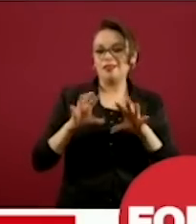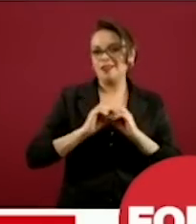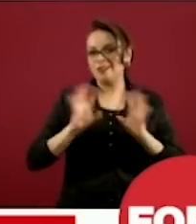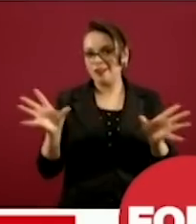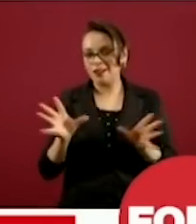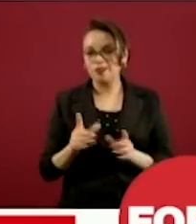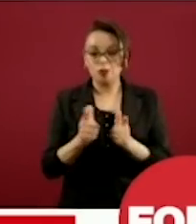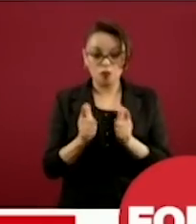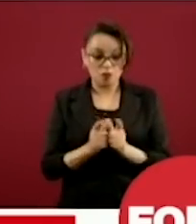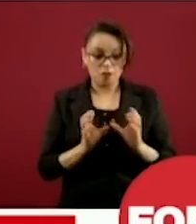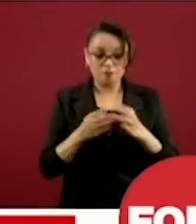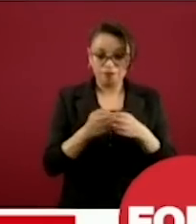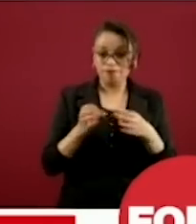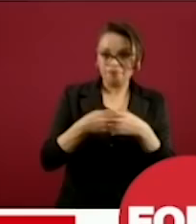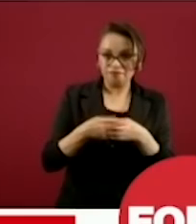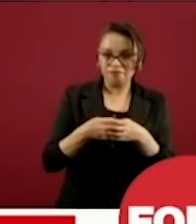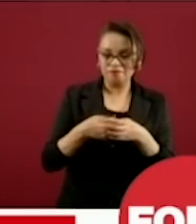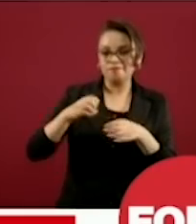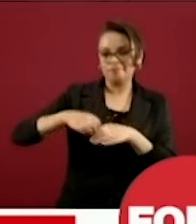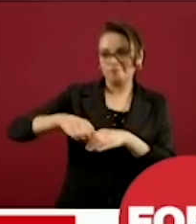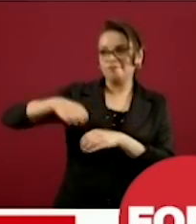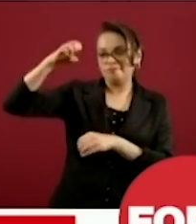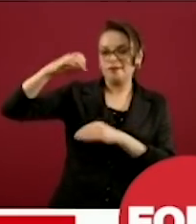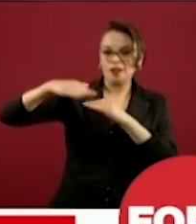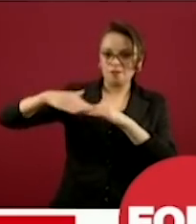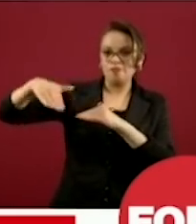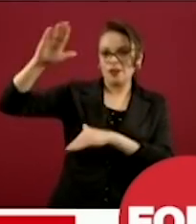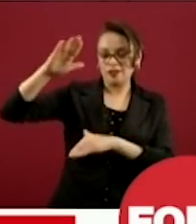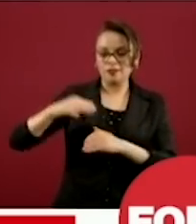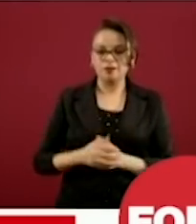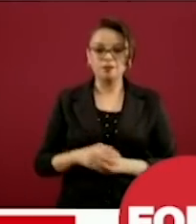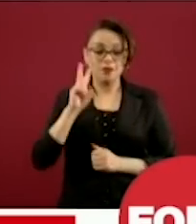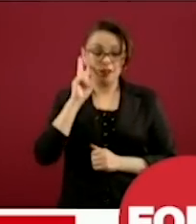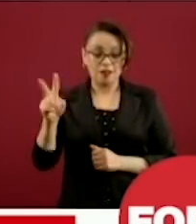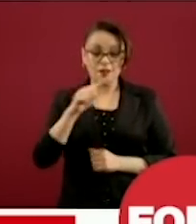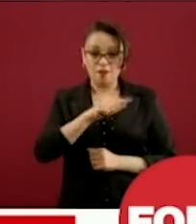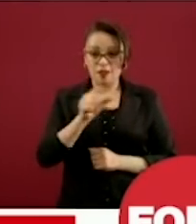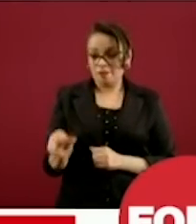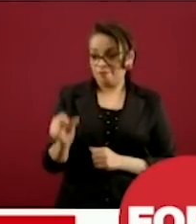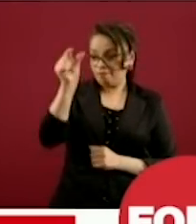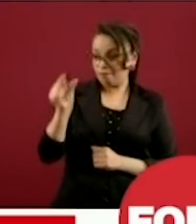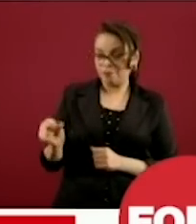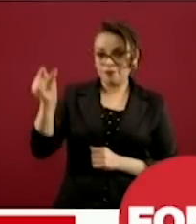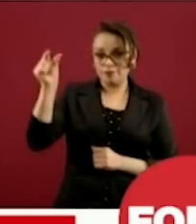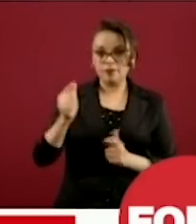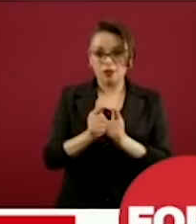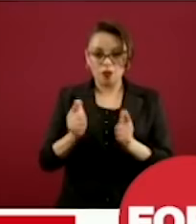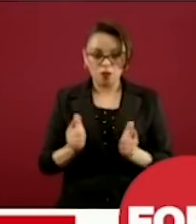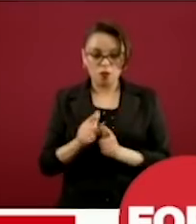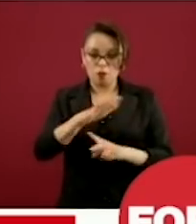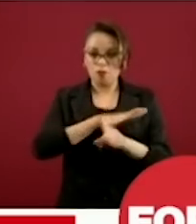en grupos de edad más avanzados. Podemos ver la mayor carga o barras de estos grupos poblacionales